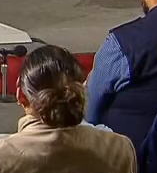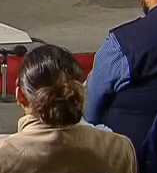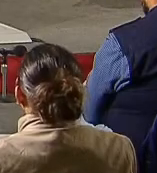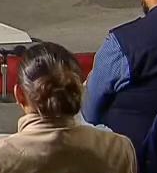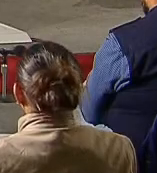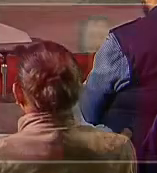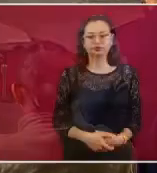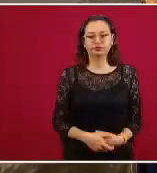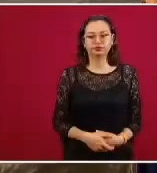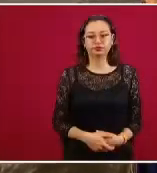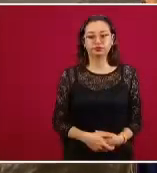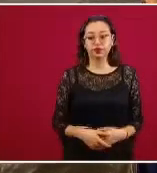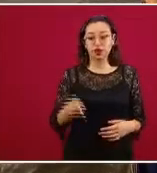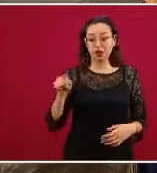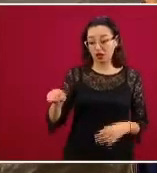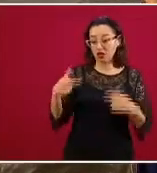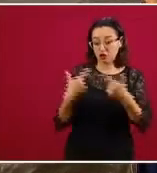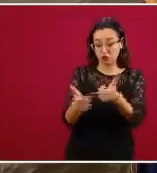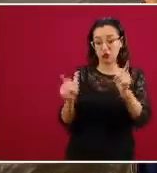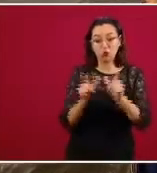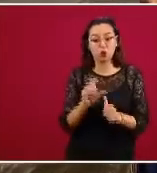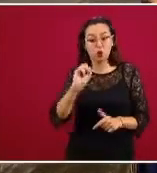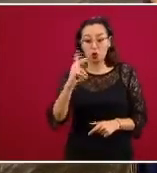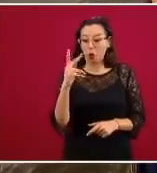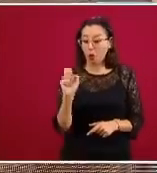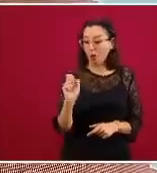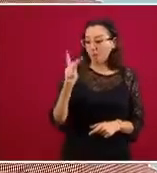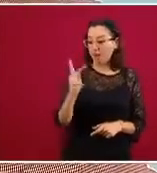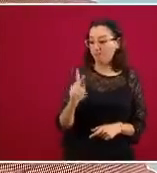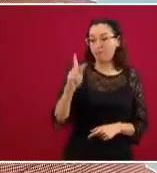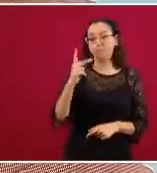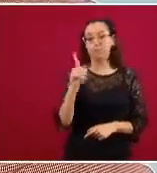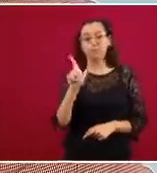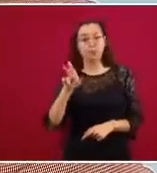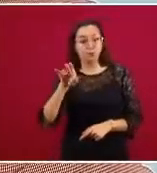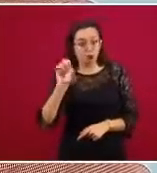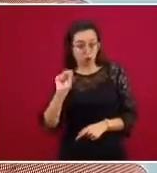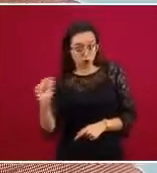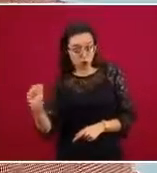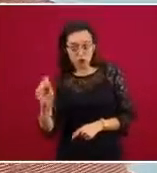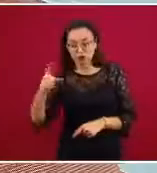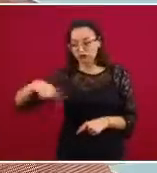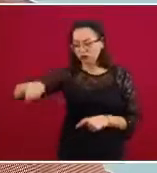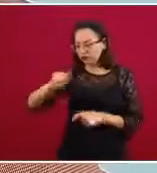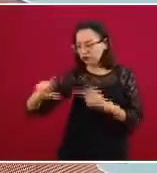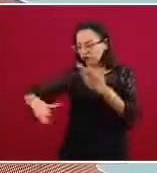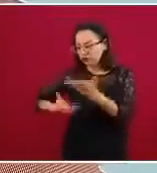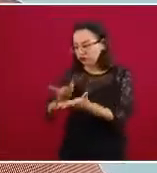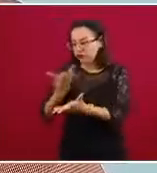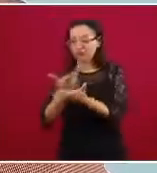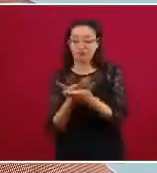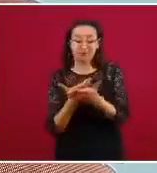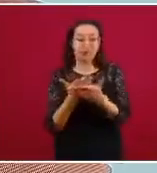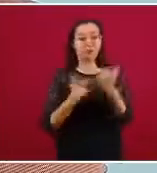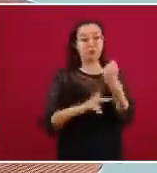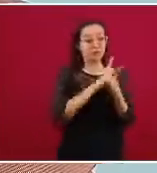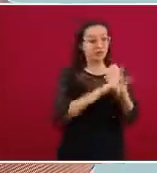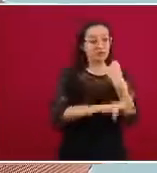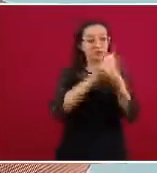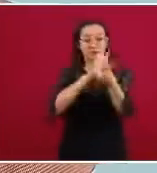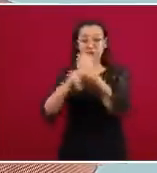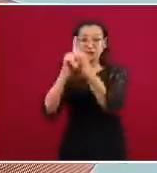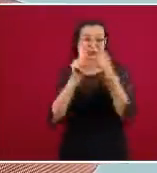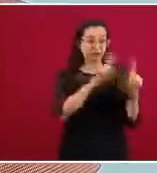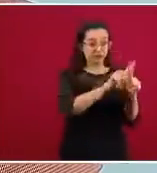OPEP, se hizo un planteamiento. Todos los países productores hay que hacer un sacrificio, hay